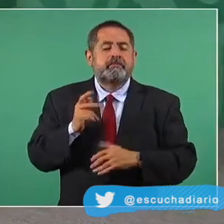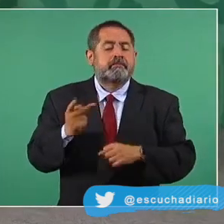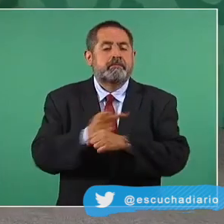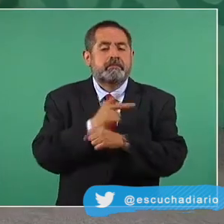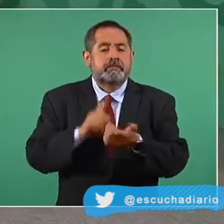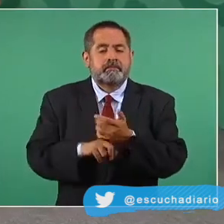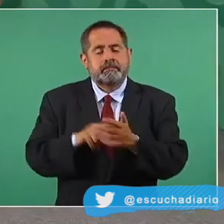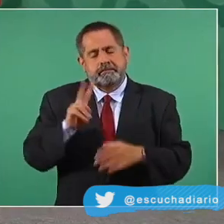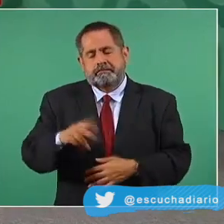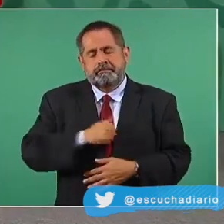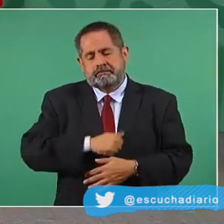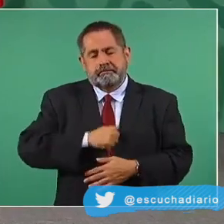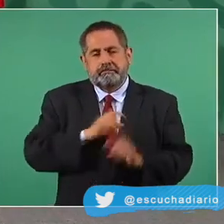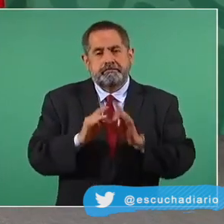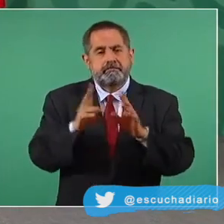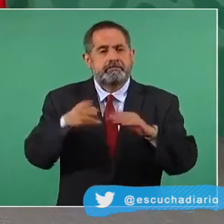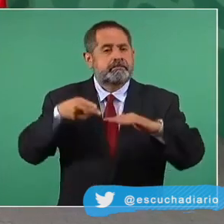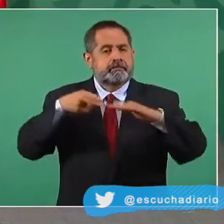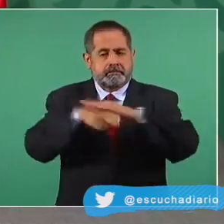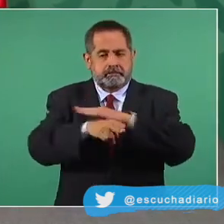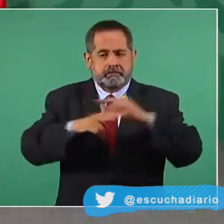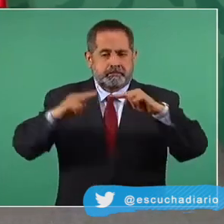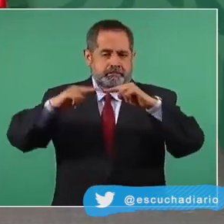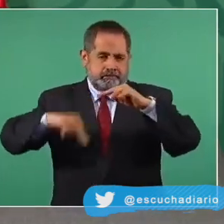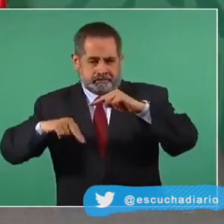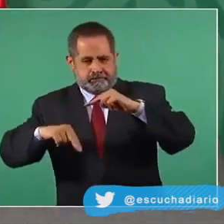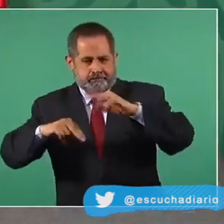sucedió esta desgracia del metro.